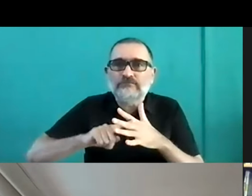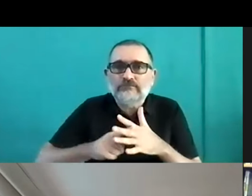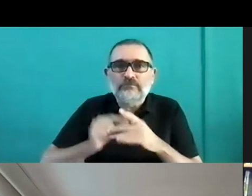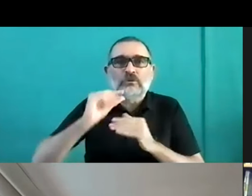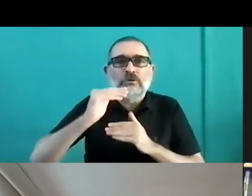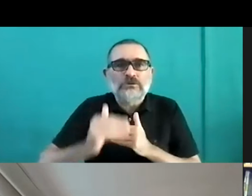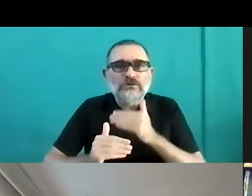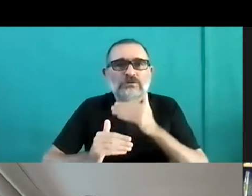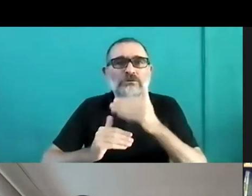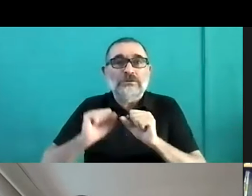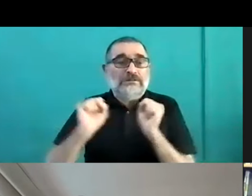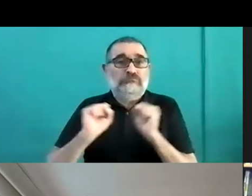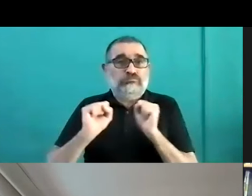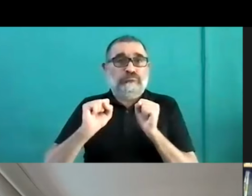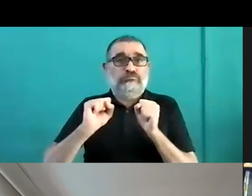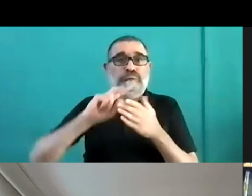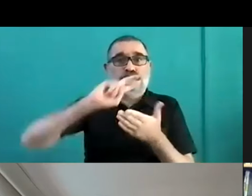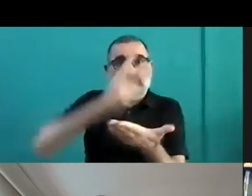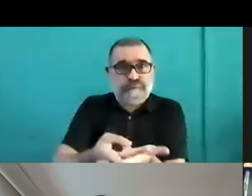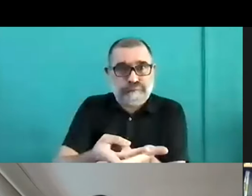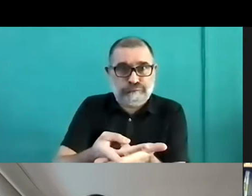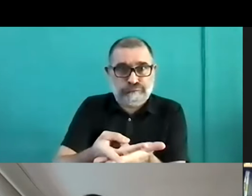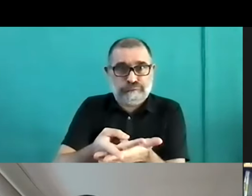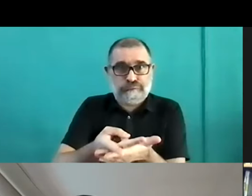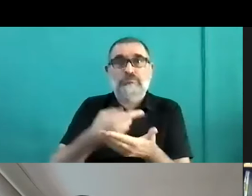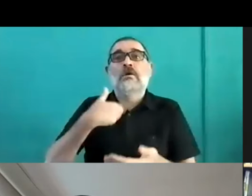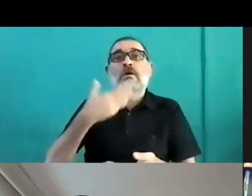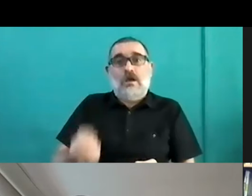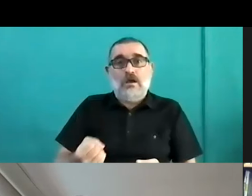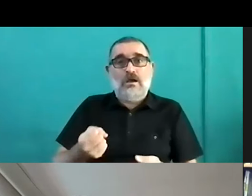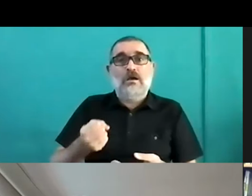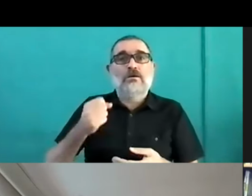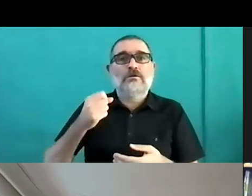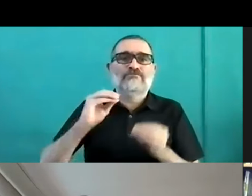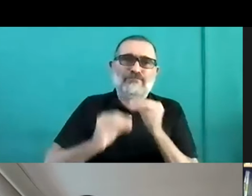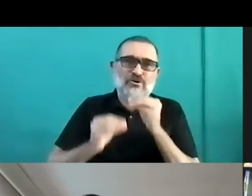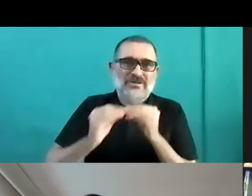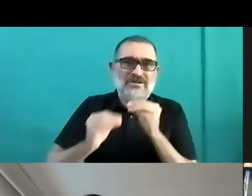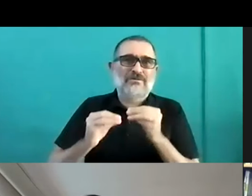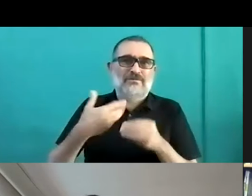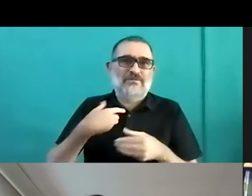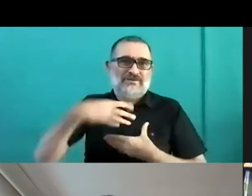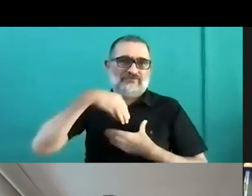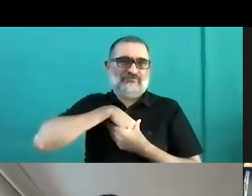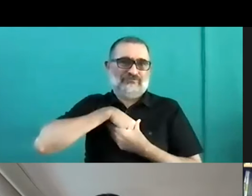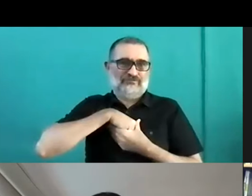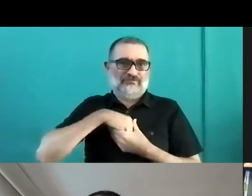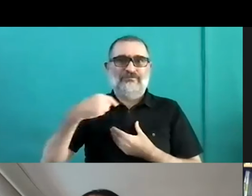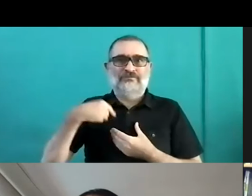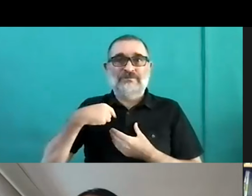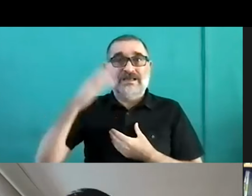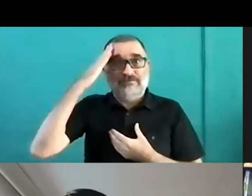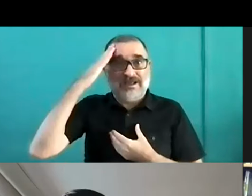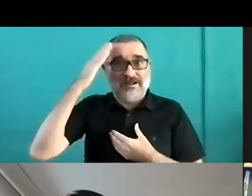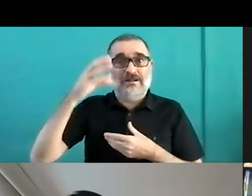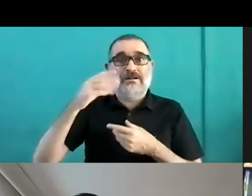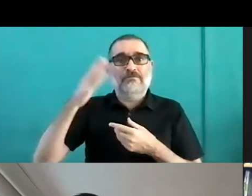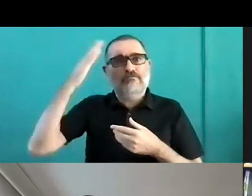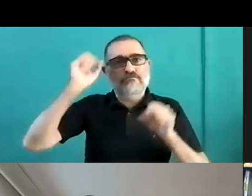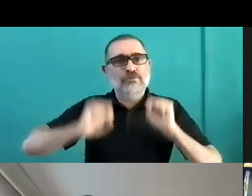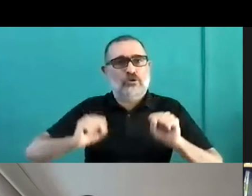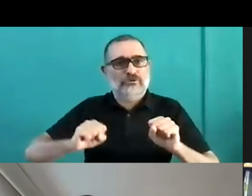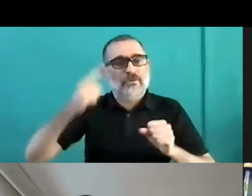Para las crisis y las convulsiones que tengo durante la noche, tengo un timbre con el que puedo dar aviso para que